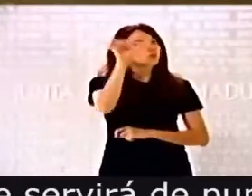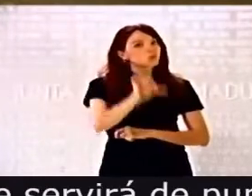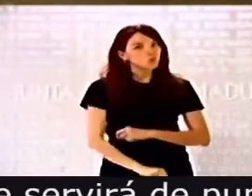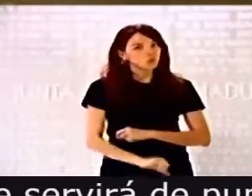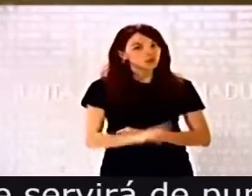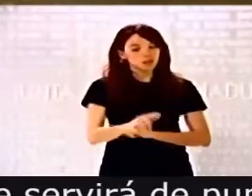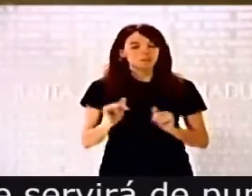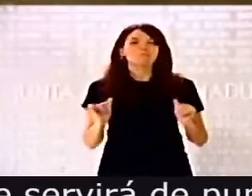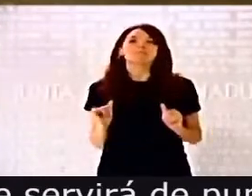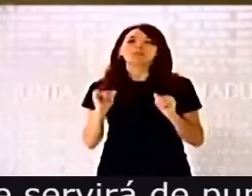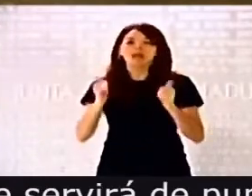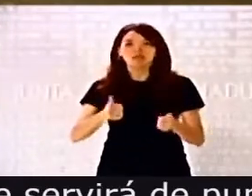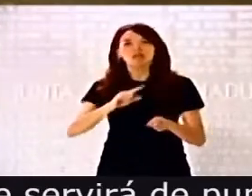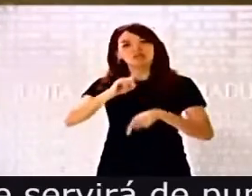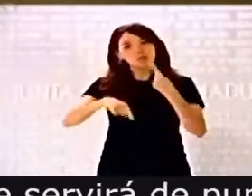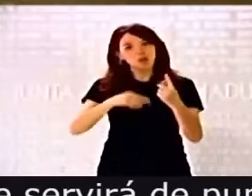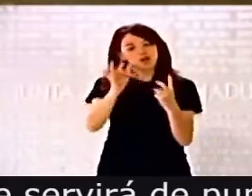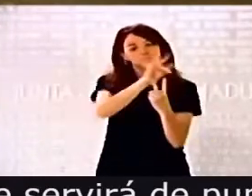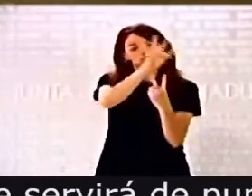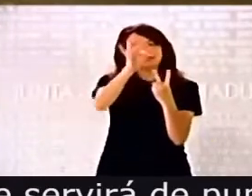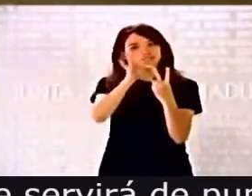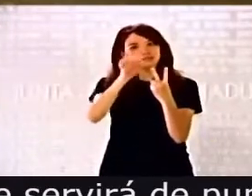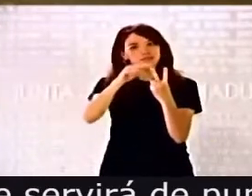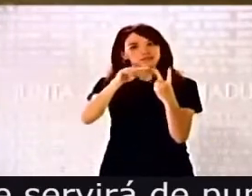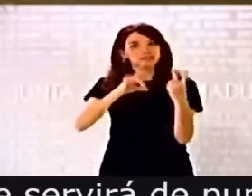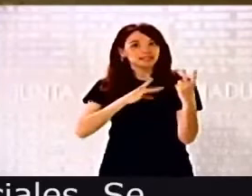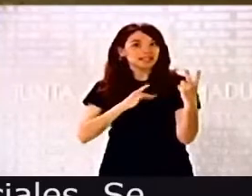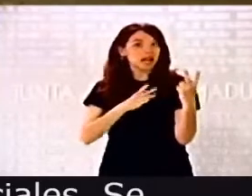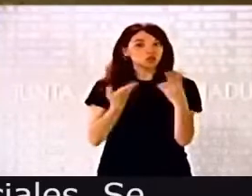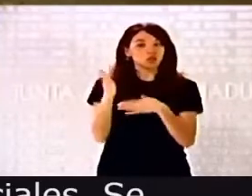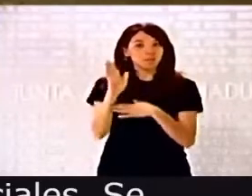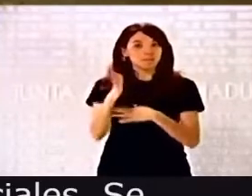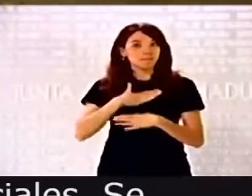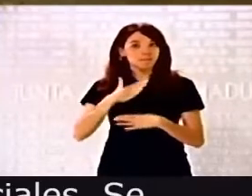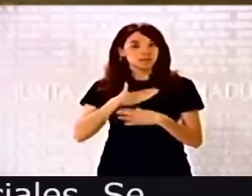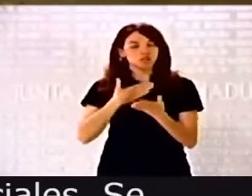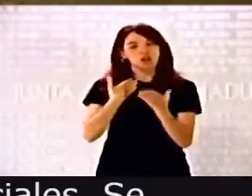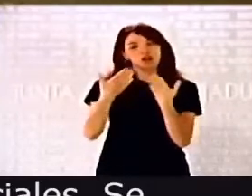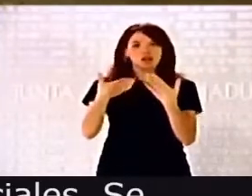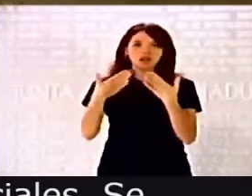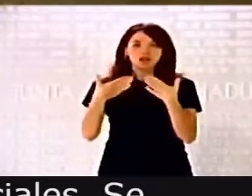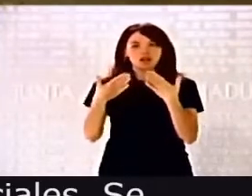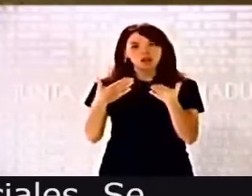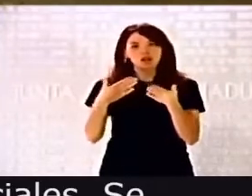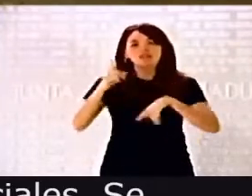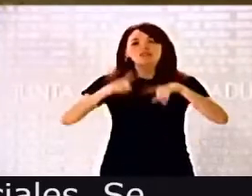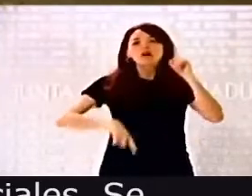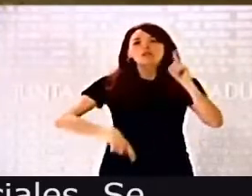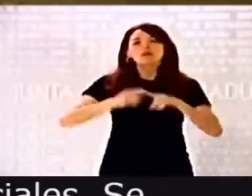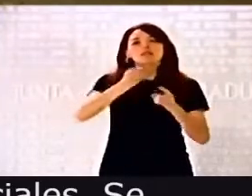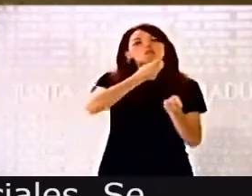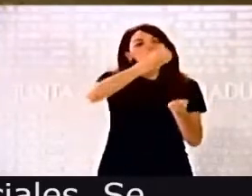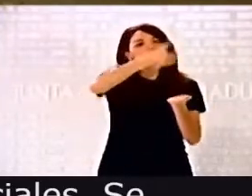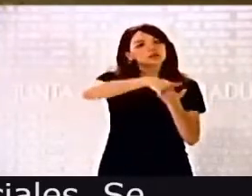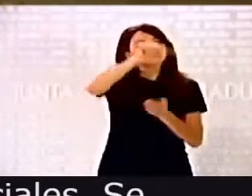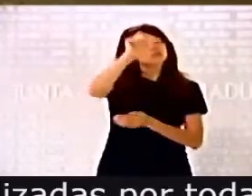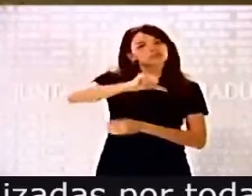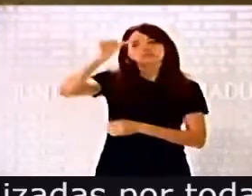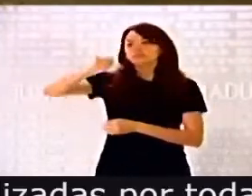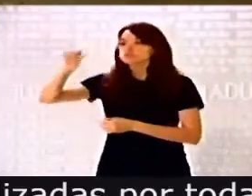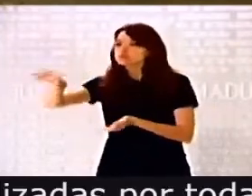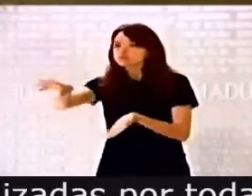los agentes sociales. Se negociará con ellos en base a las propuestas realizadas por todas las partes y